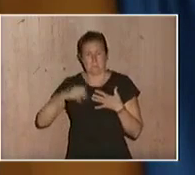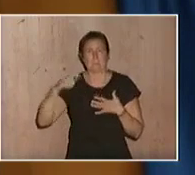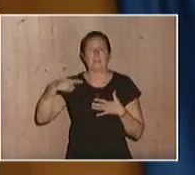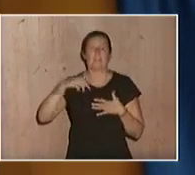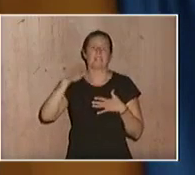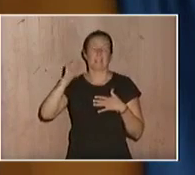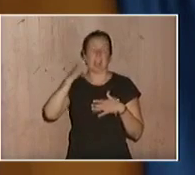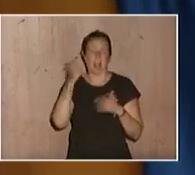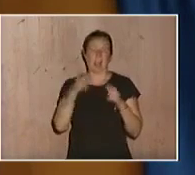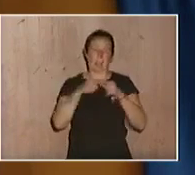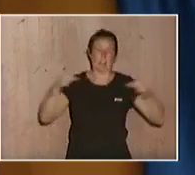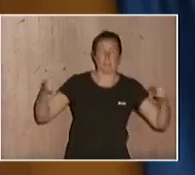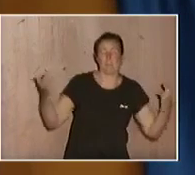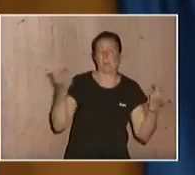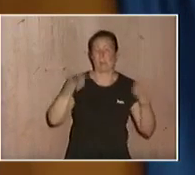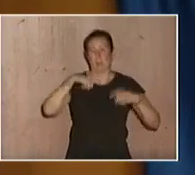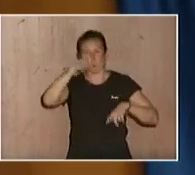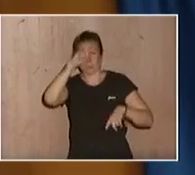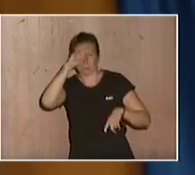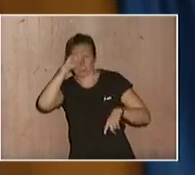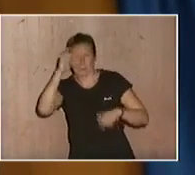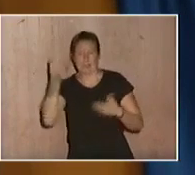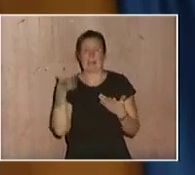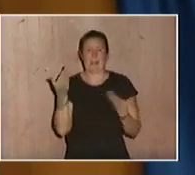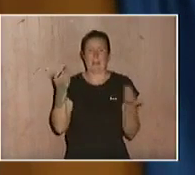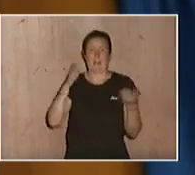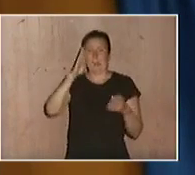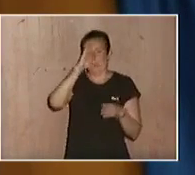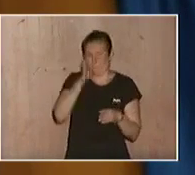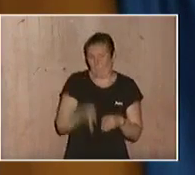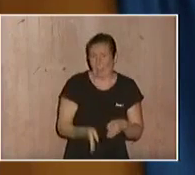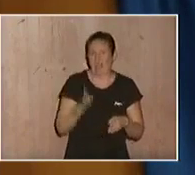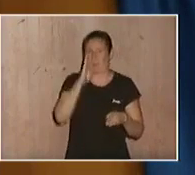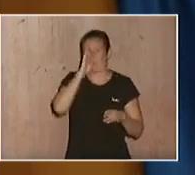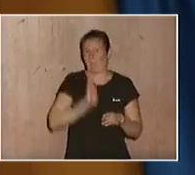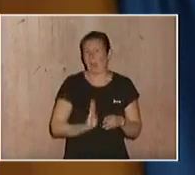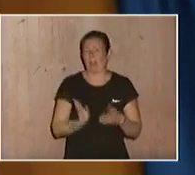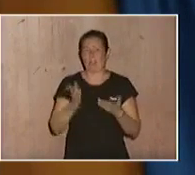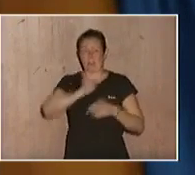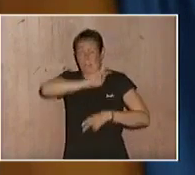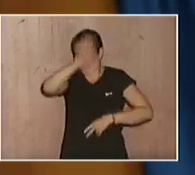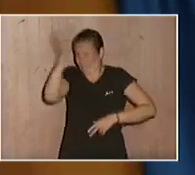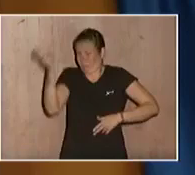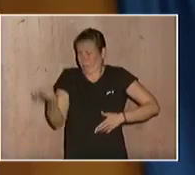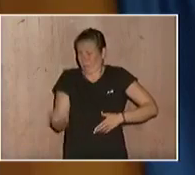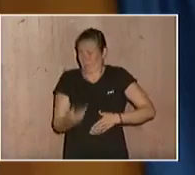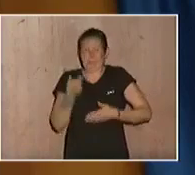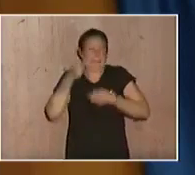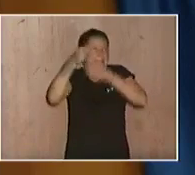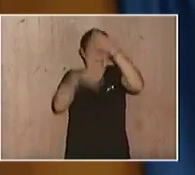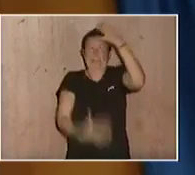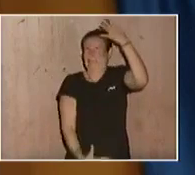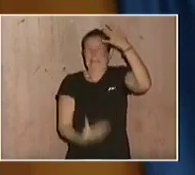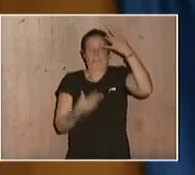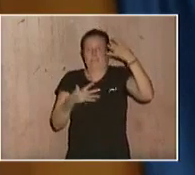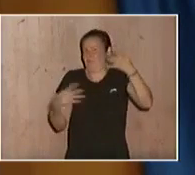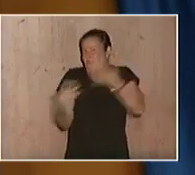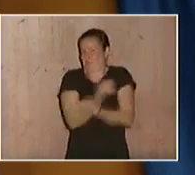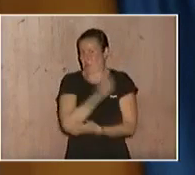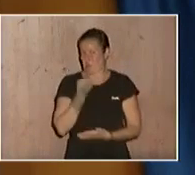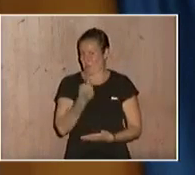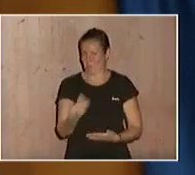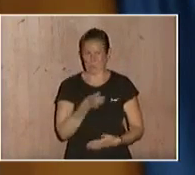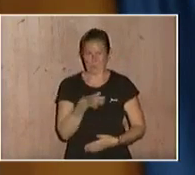Japón, Corea, Turquía, Canadá, Bélgica, Taiwán, China, Holanda, la lista es interminable. A esta